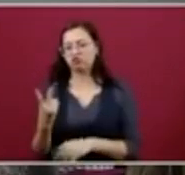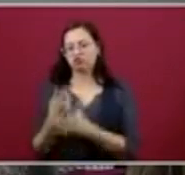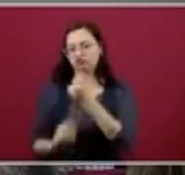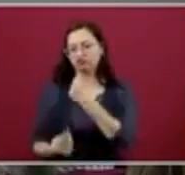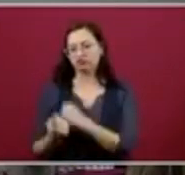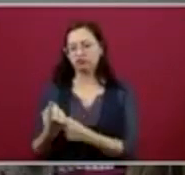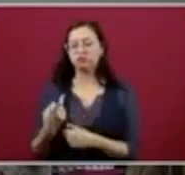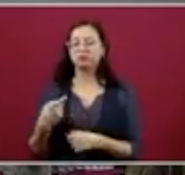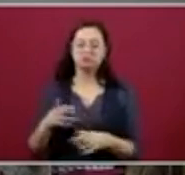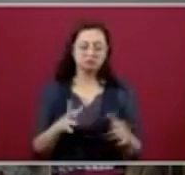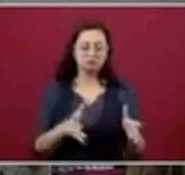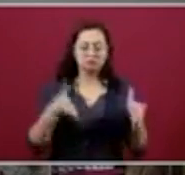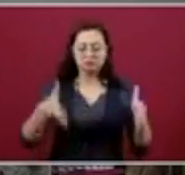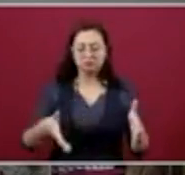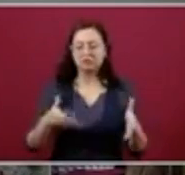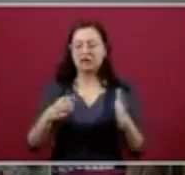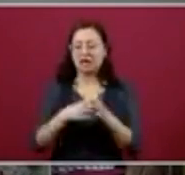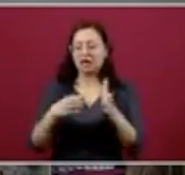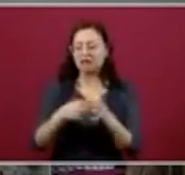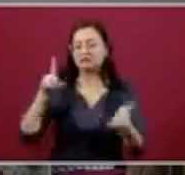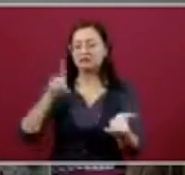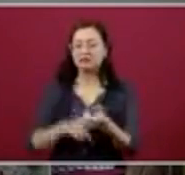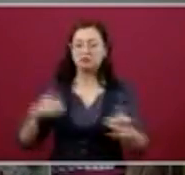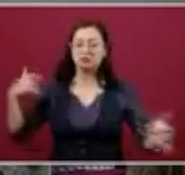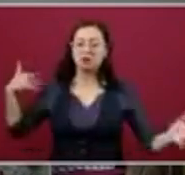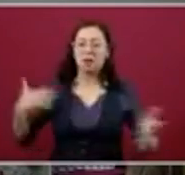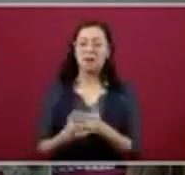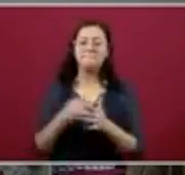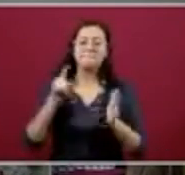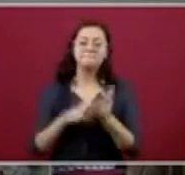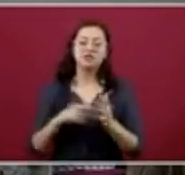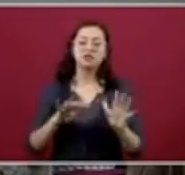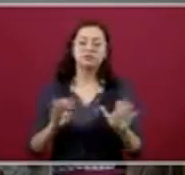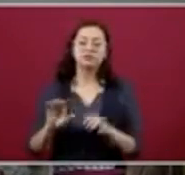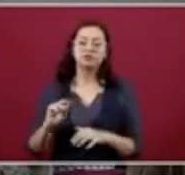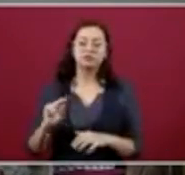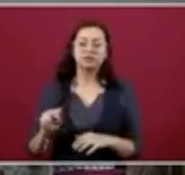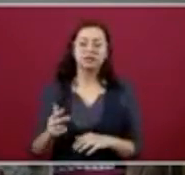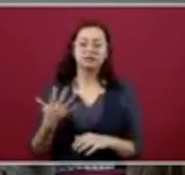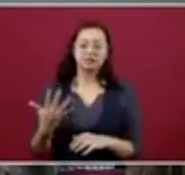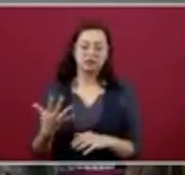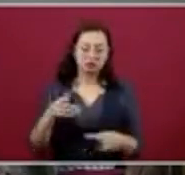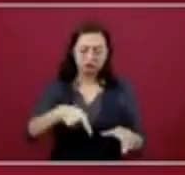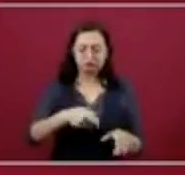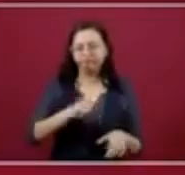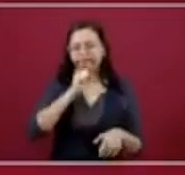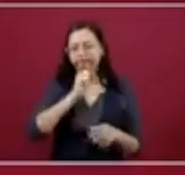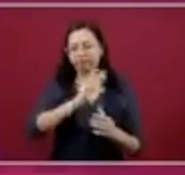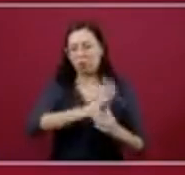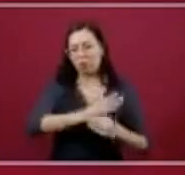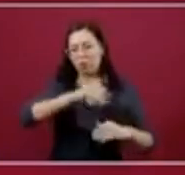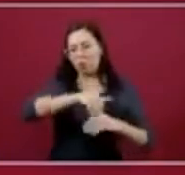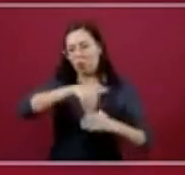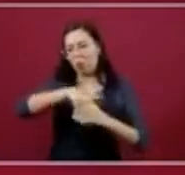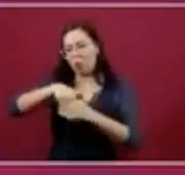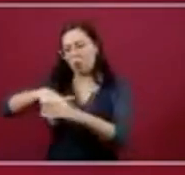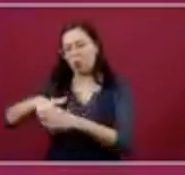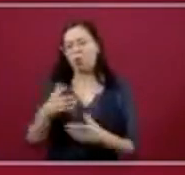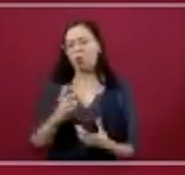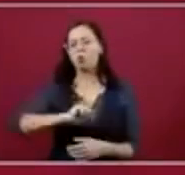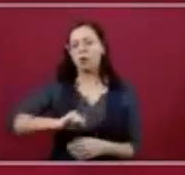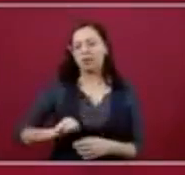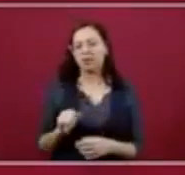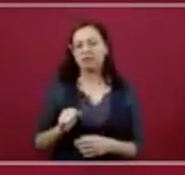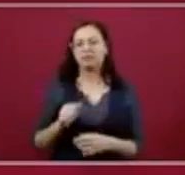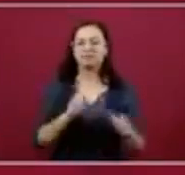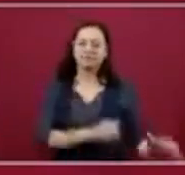1985. Ese archivo, se establecía en este propio decreto, tenía que pasar en su